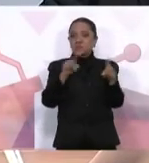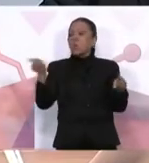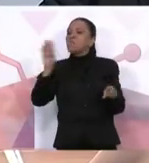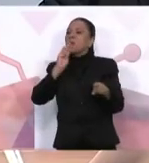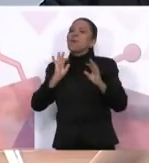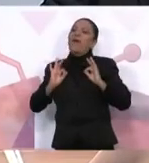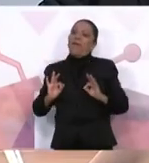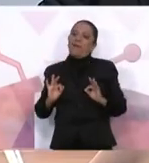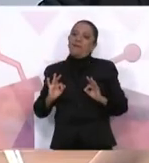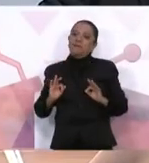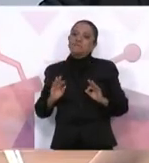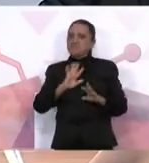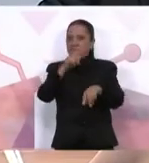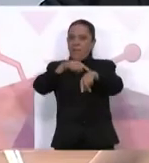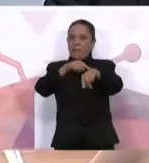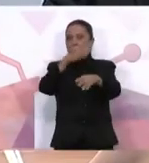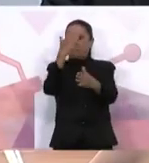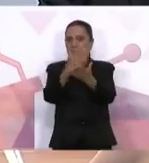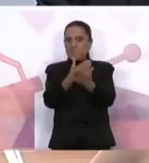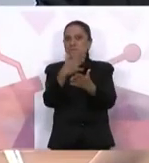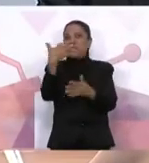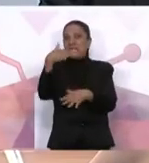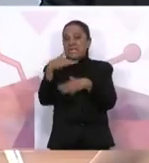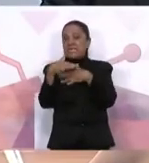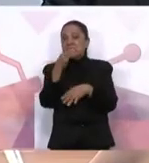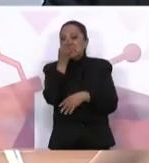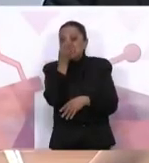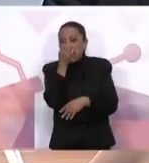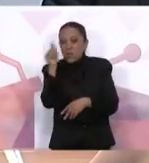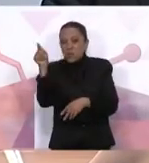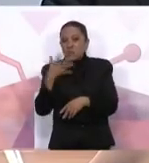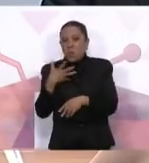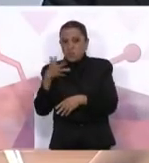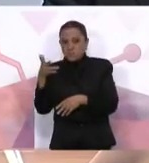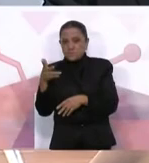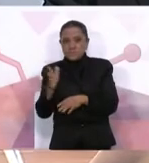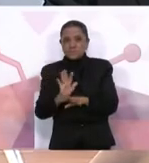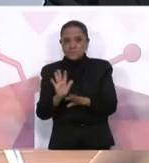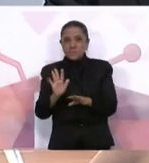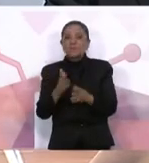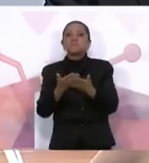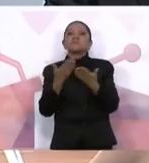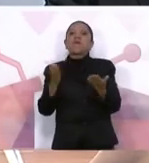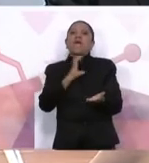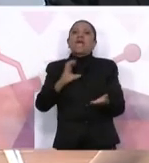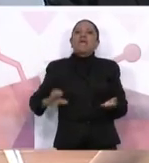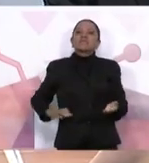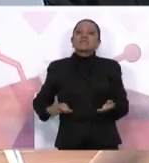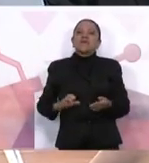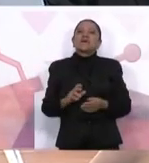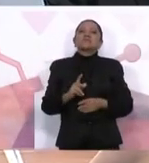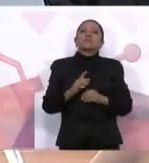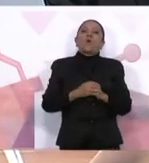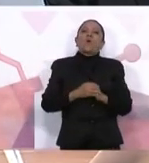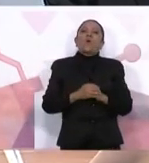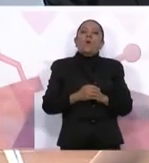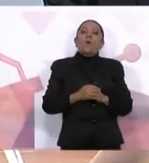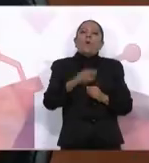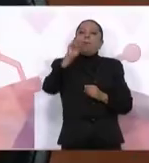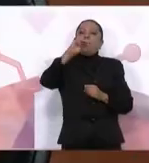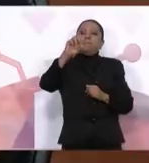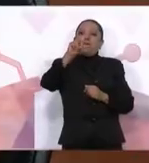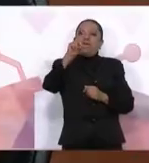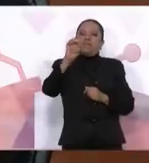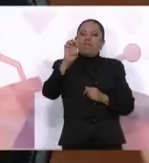el cronómetro le quedarán 15 segundos al doctor víctor caballero damos con el candidato del partido revolución institucional jorge meade ocaranza adelante